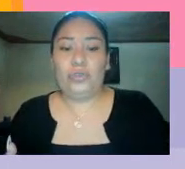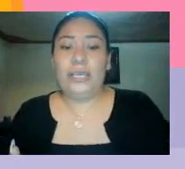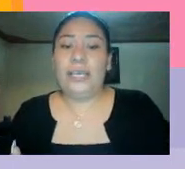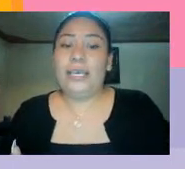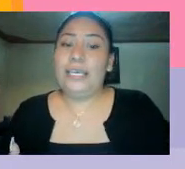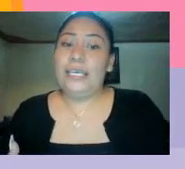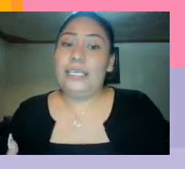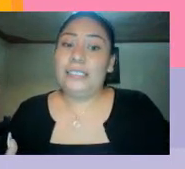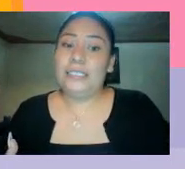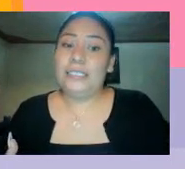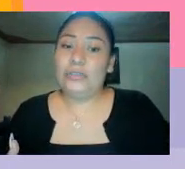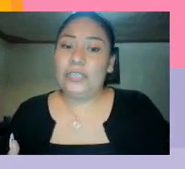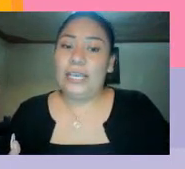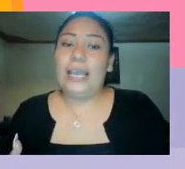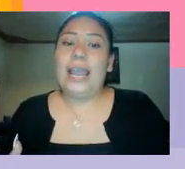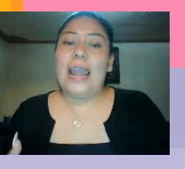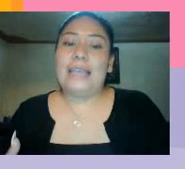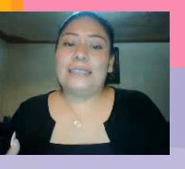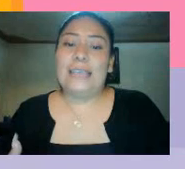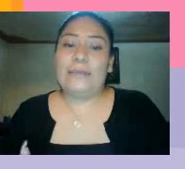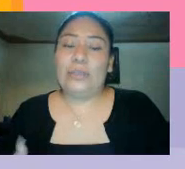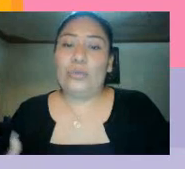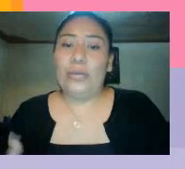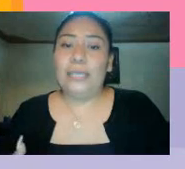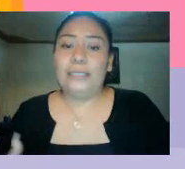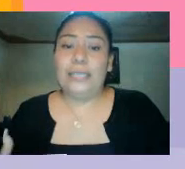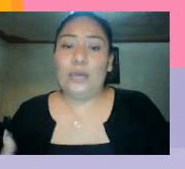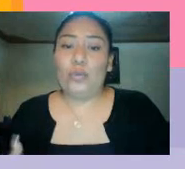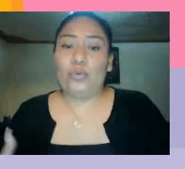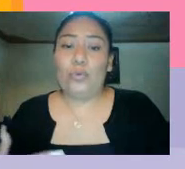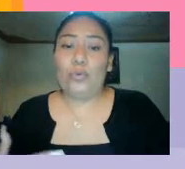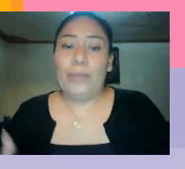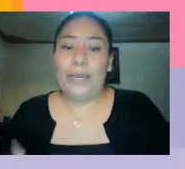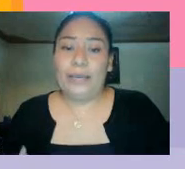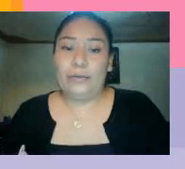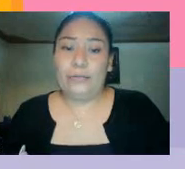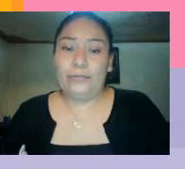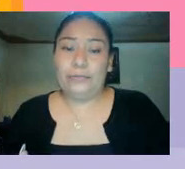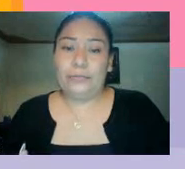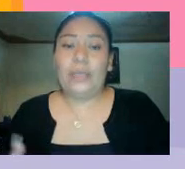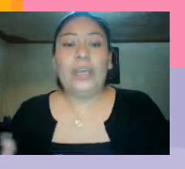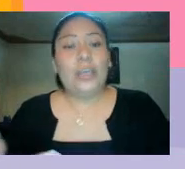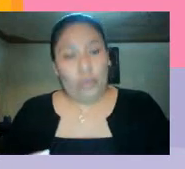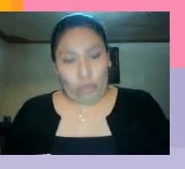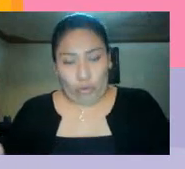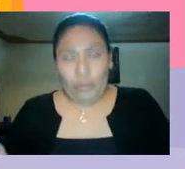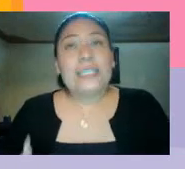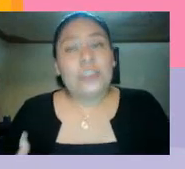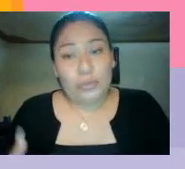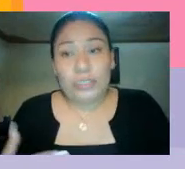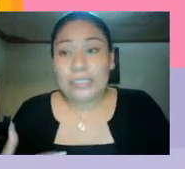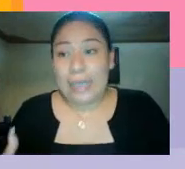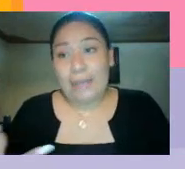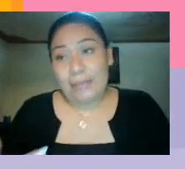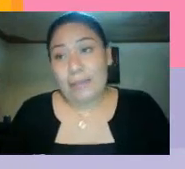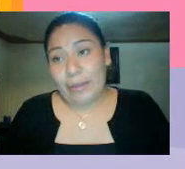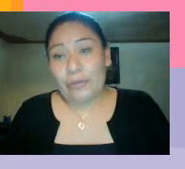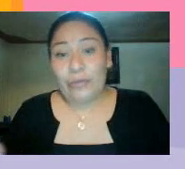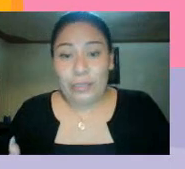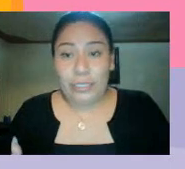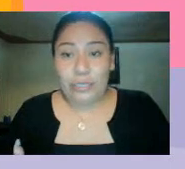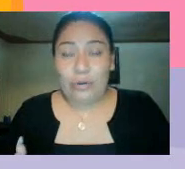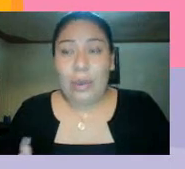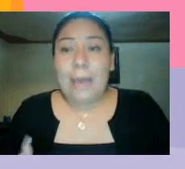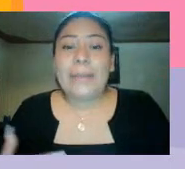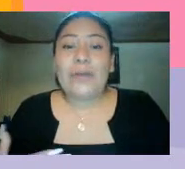niños. Inciso C, las aventuras de un perro. Todas las opciones hablan del perro